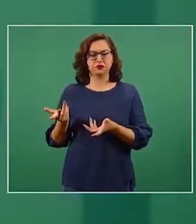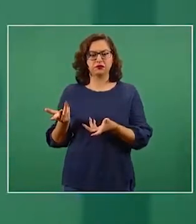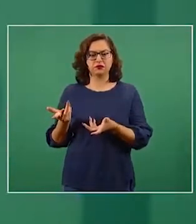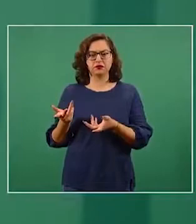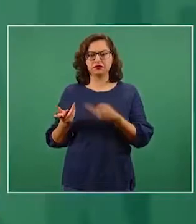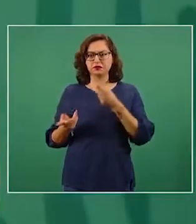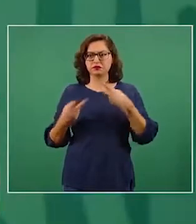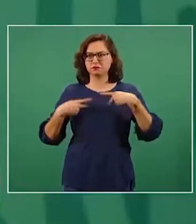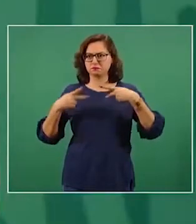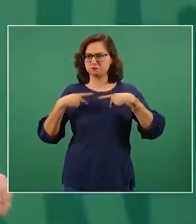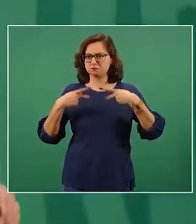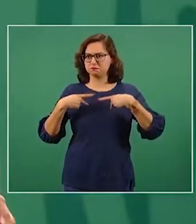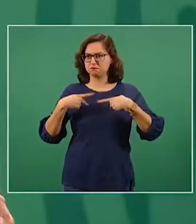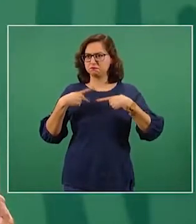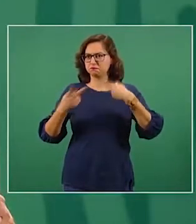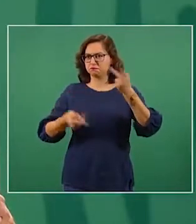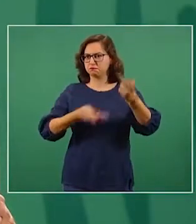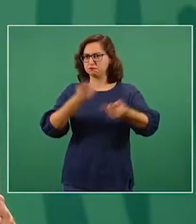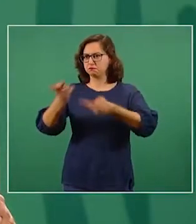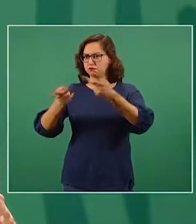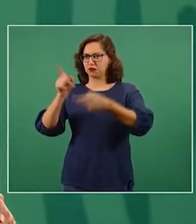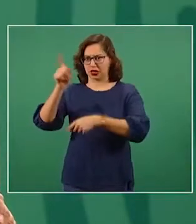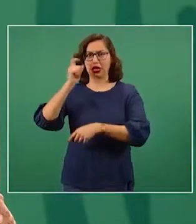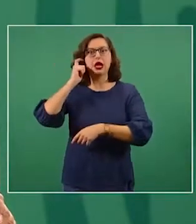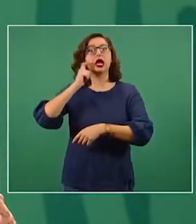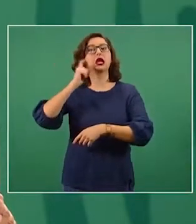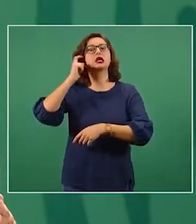hicieron una encuesta en Guerrero